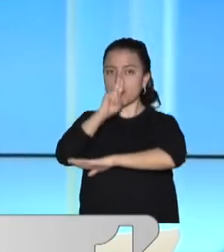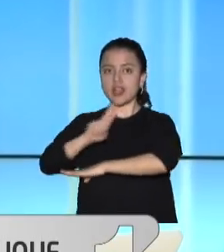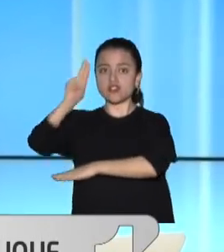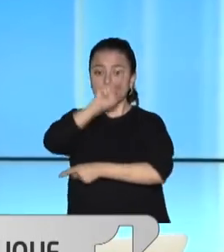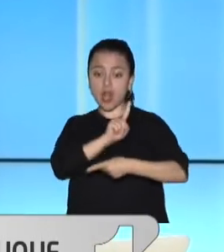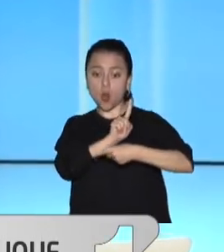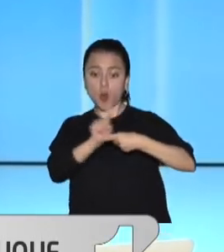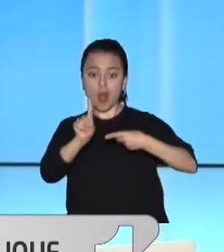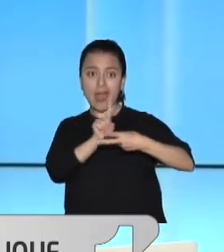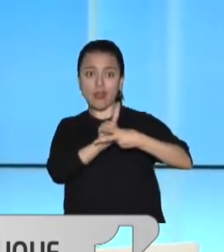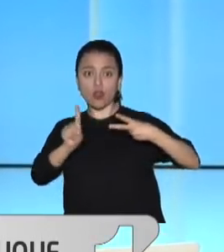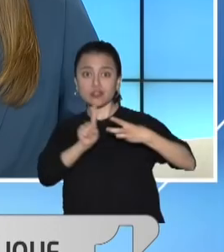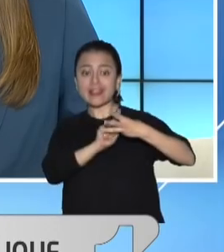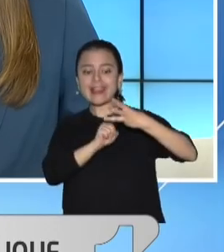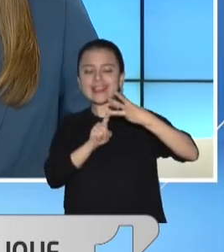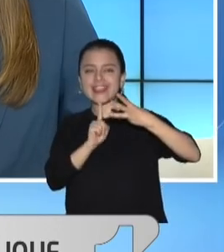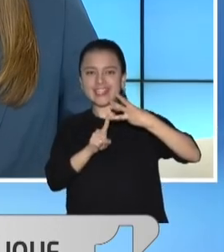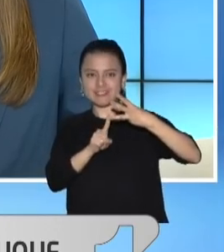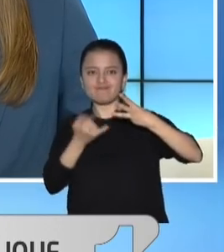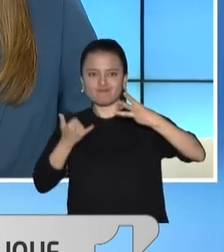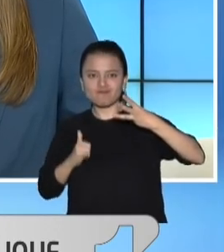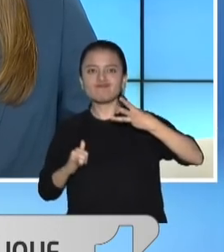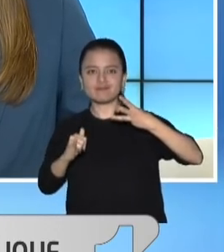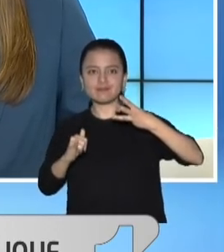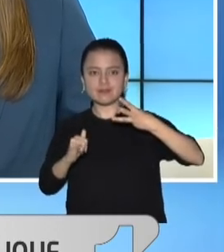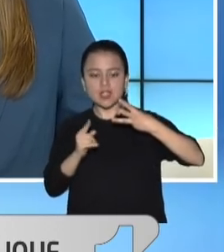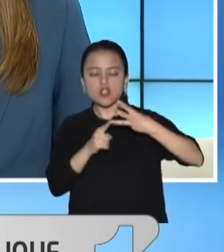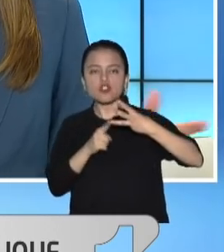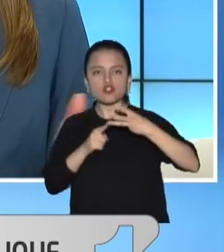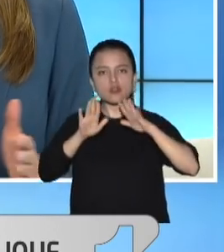semana del paro nacional. Juan Armando Rojas precisamente está